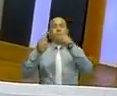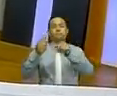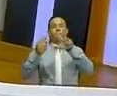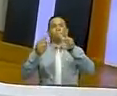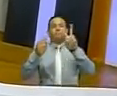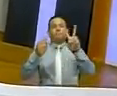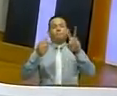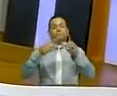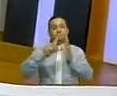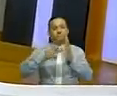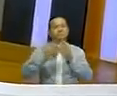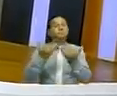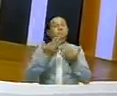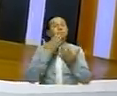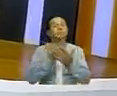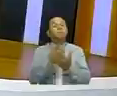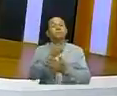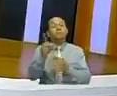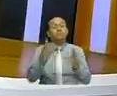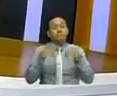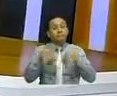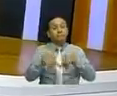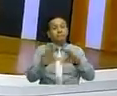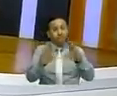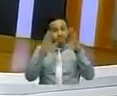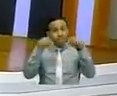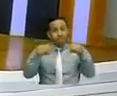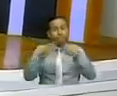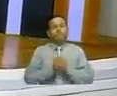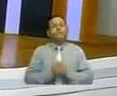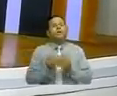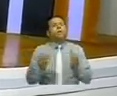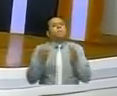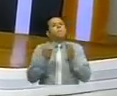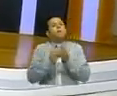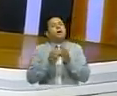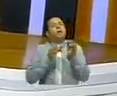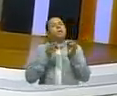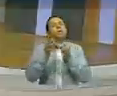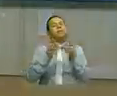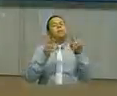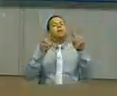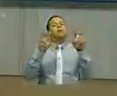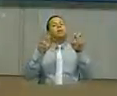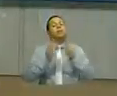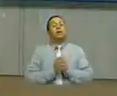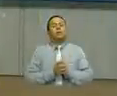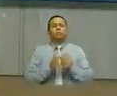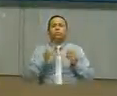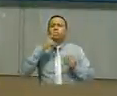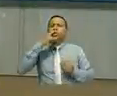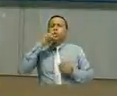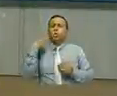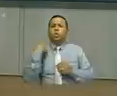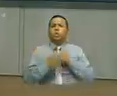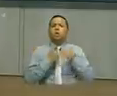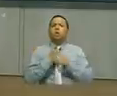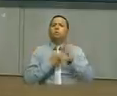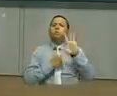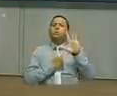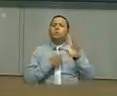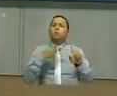22 horas con 32 minutos, amigos, gracias por permanecer en nuestra sintonía. Y ahora queremos contarles que con solo 5 años de edad